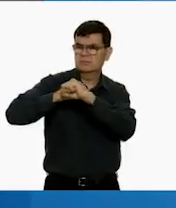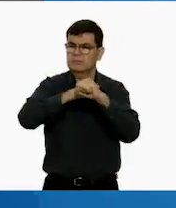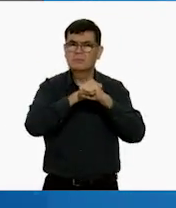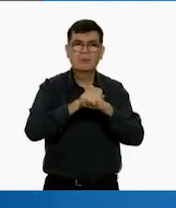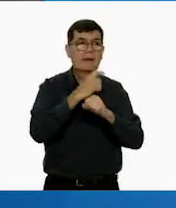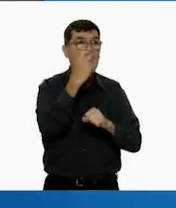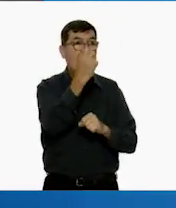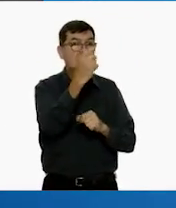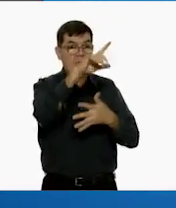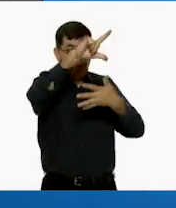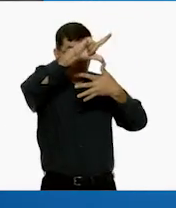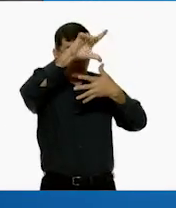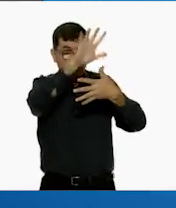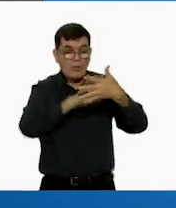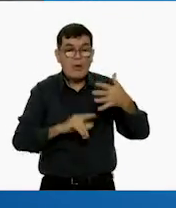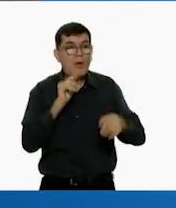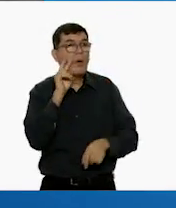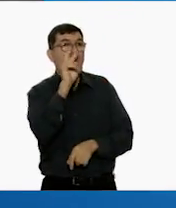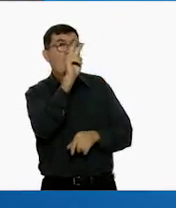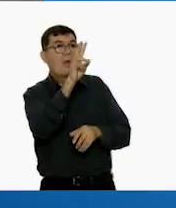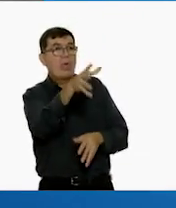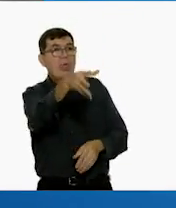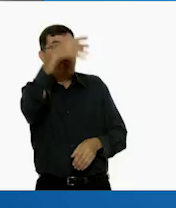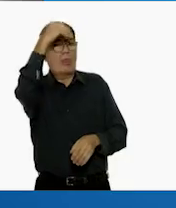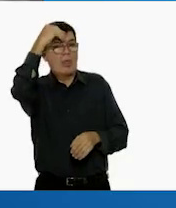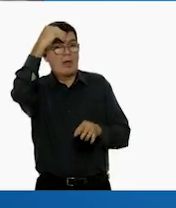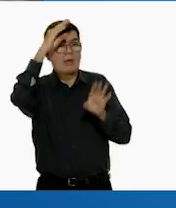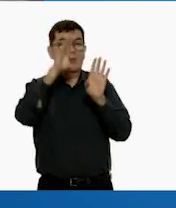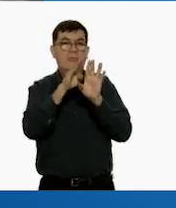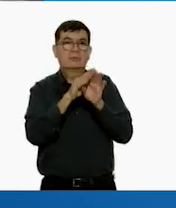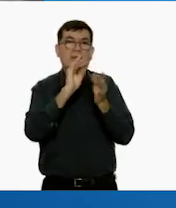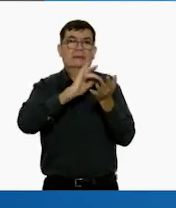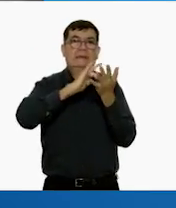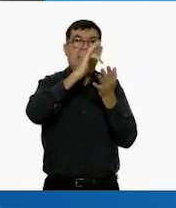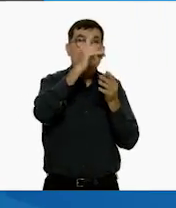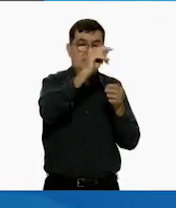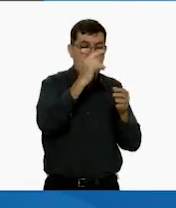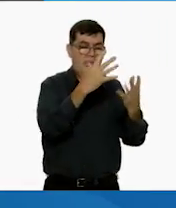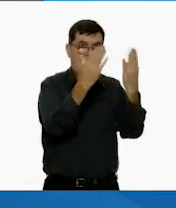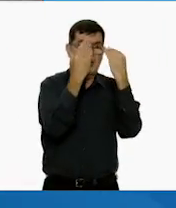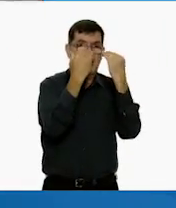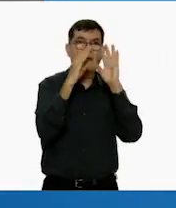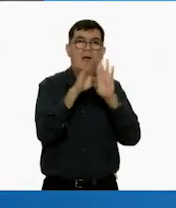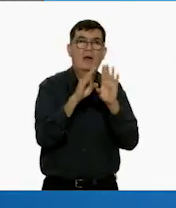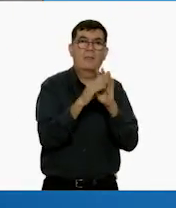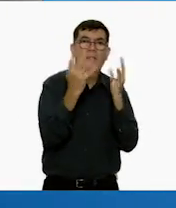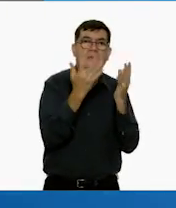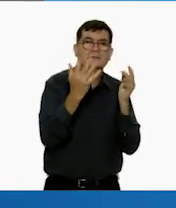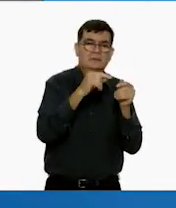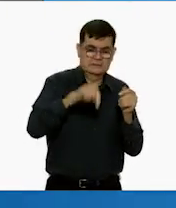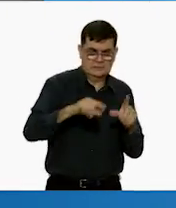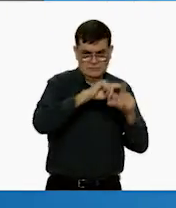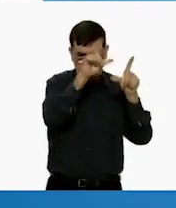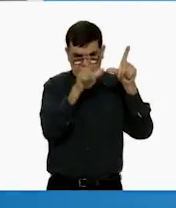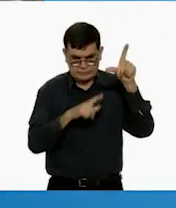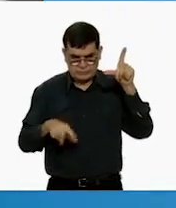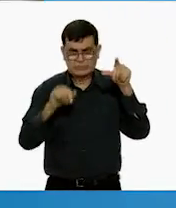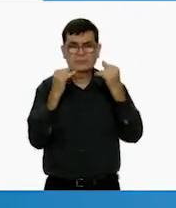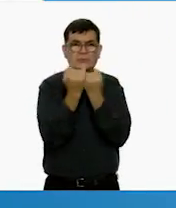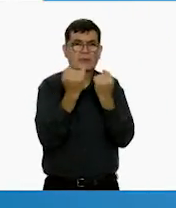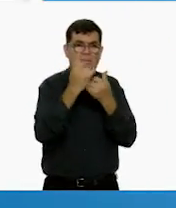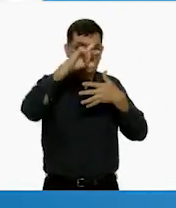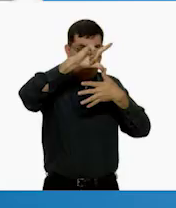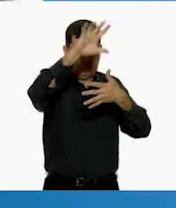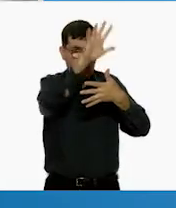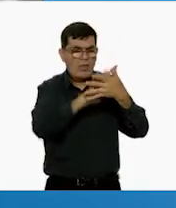lo exalta de una manera que ninguna otra figura en México había sido exaltada, no solamente dentro del territorio, sino también en